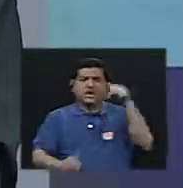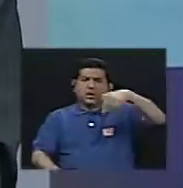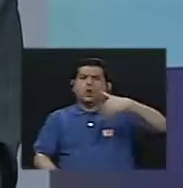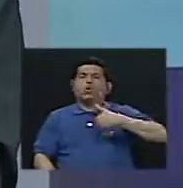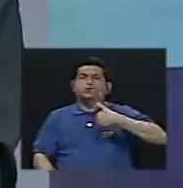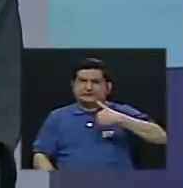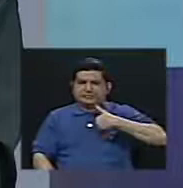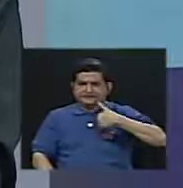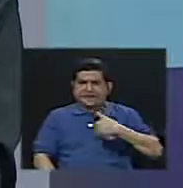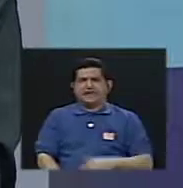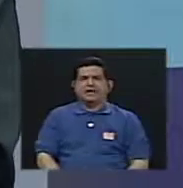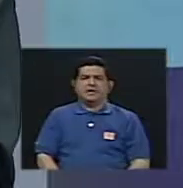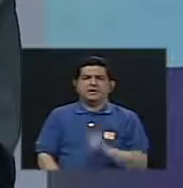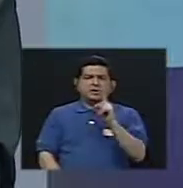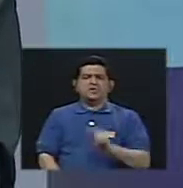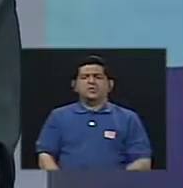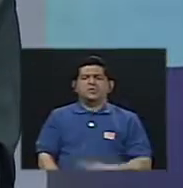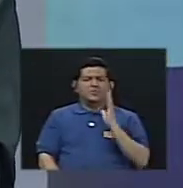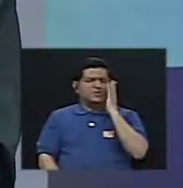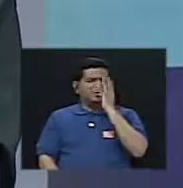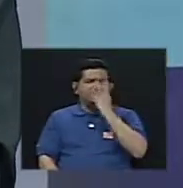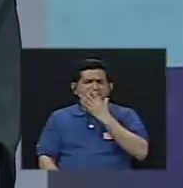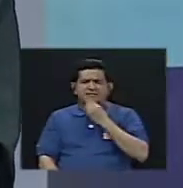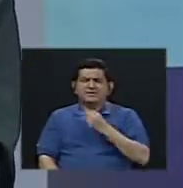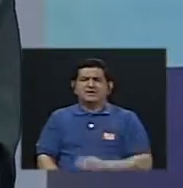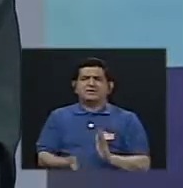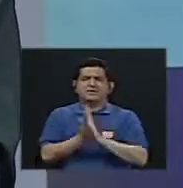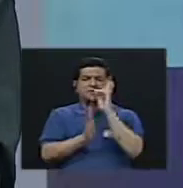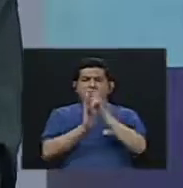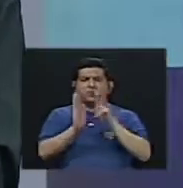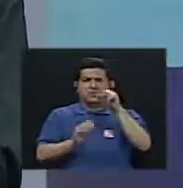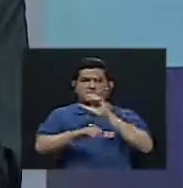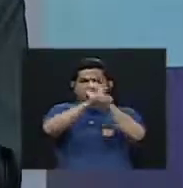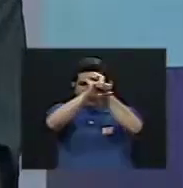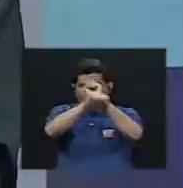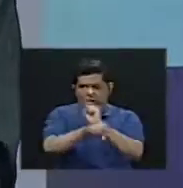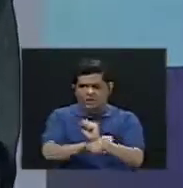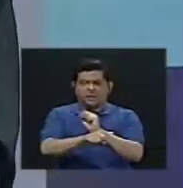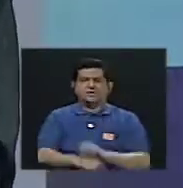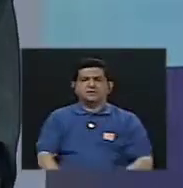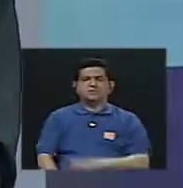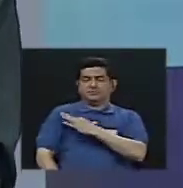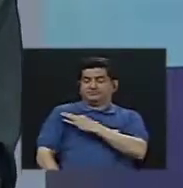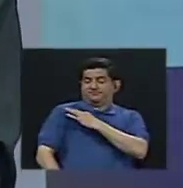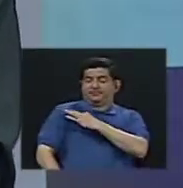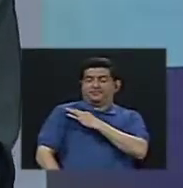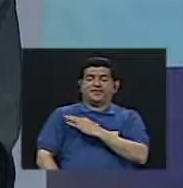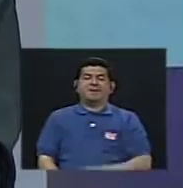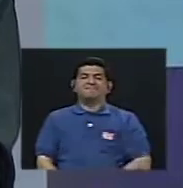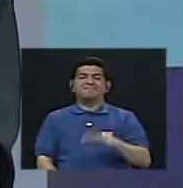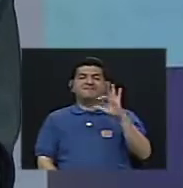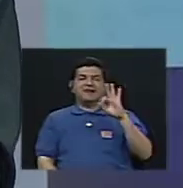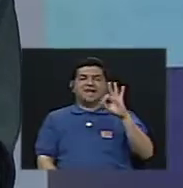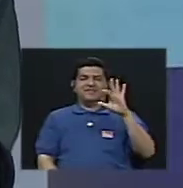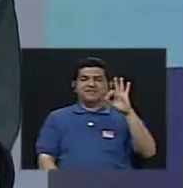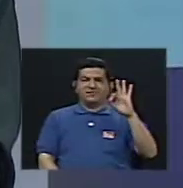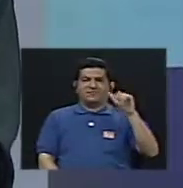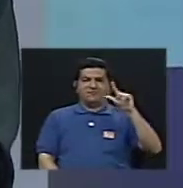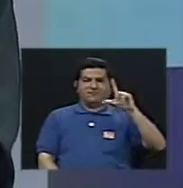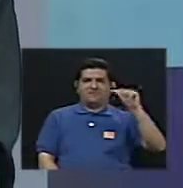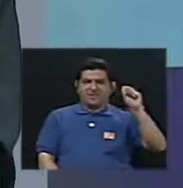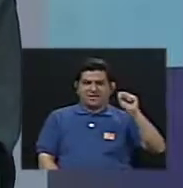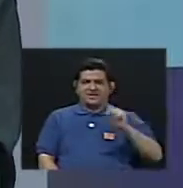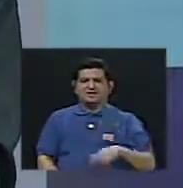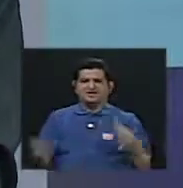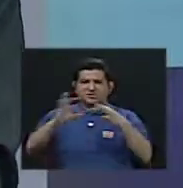tenemos un lindo documental sobre una tradición y nuestro invitado Fernando Fallas es el